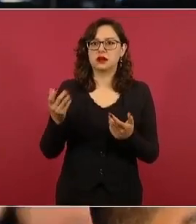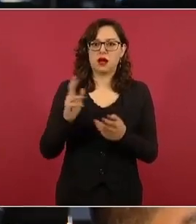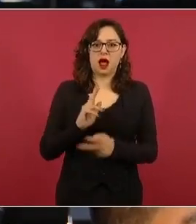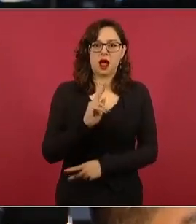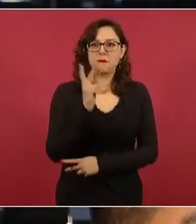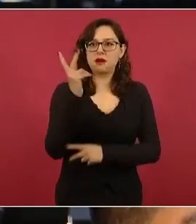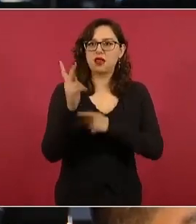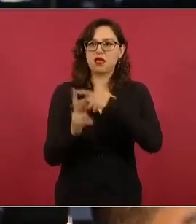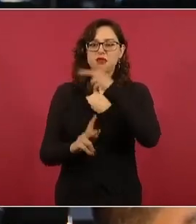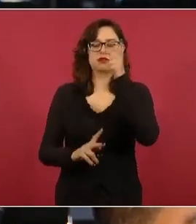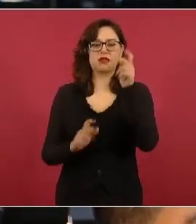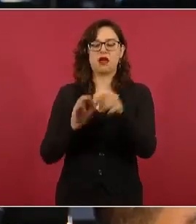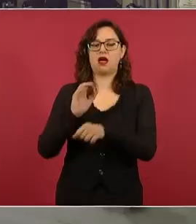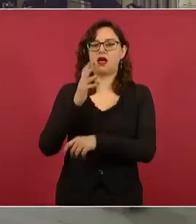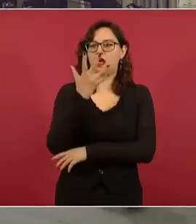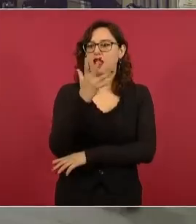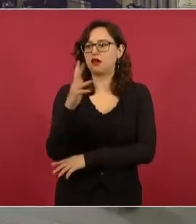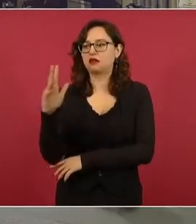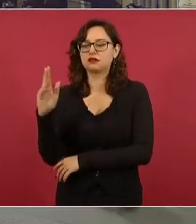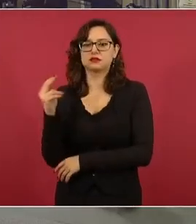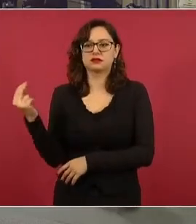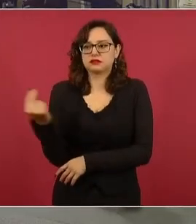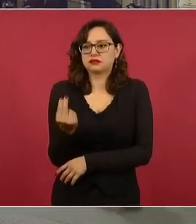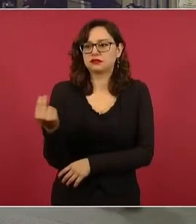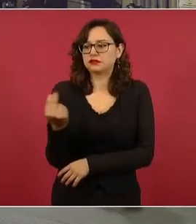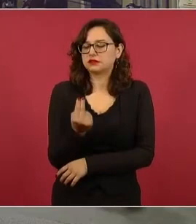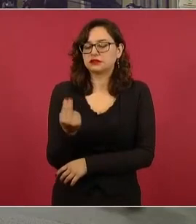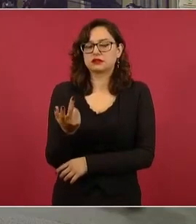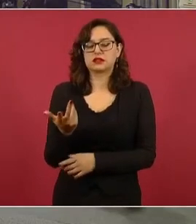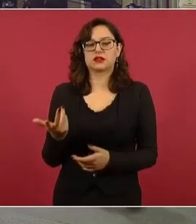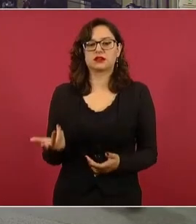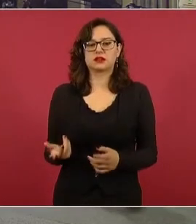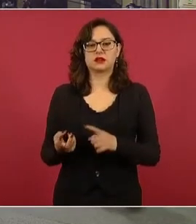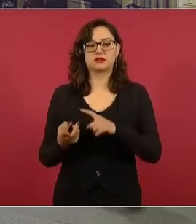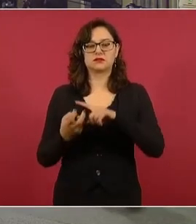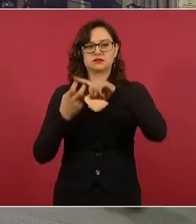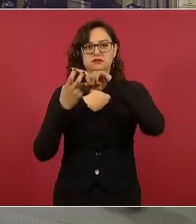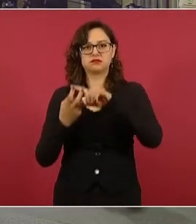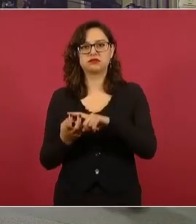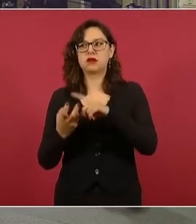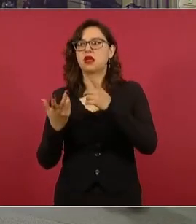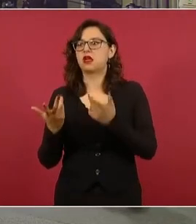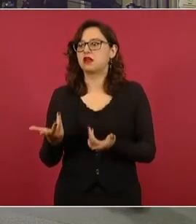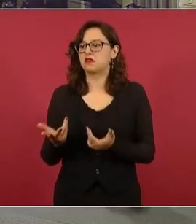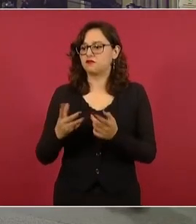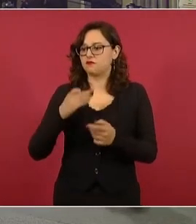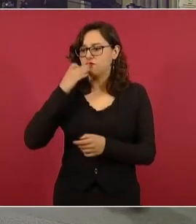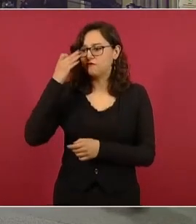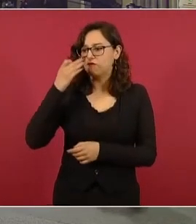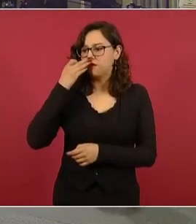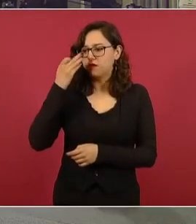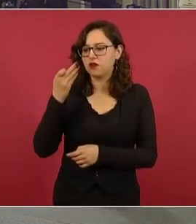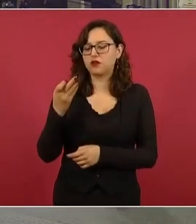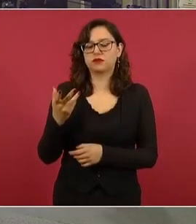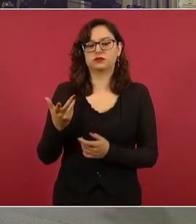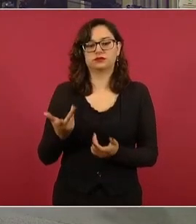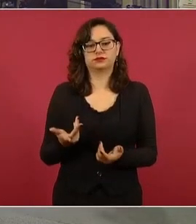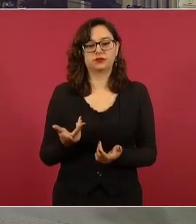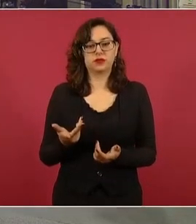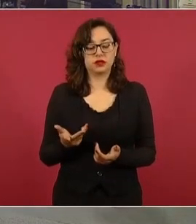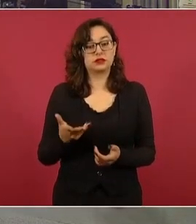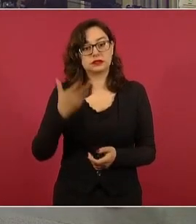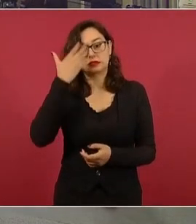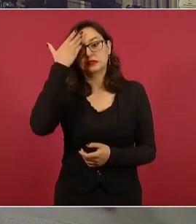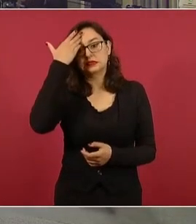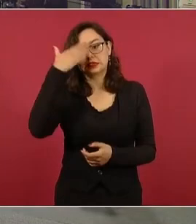para su polinización y varias flores. Hay que recordar que la mejor miel del